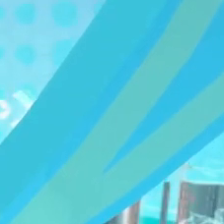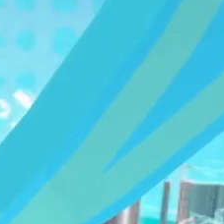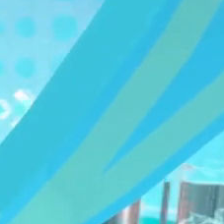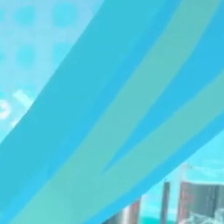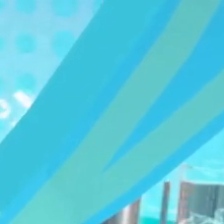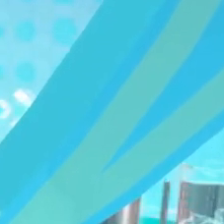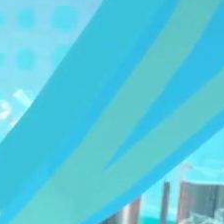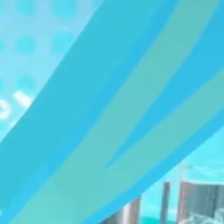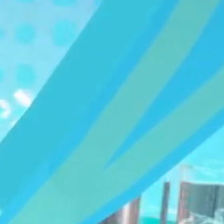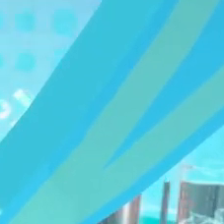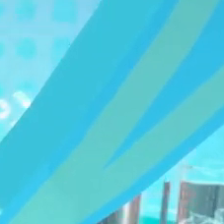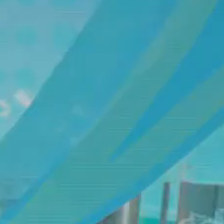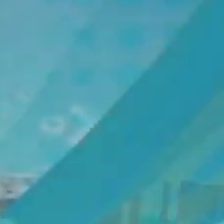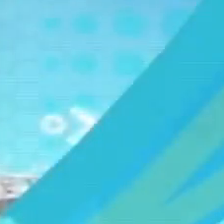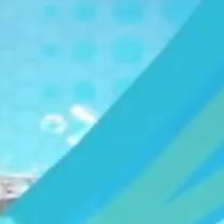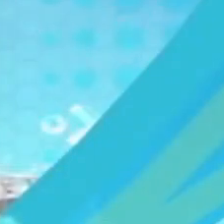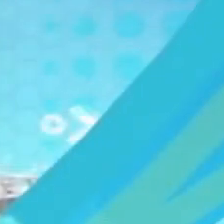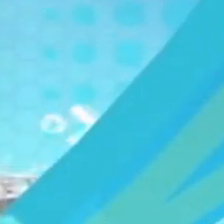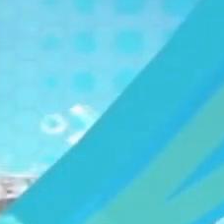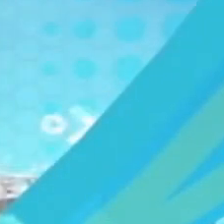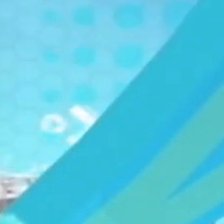3,65%.